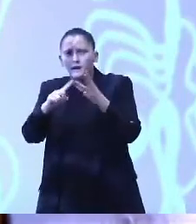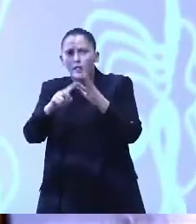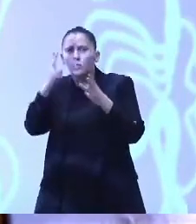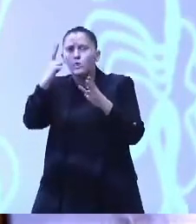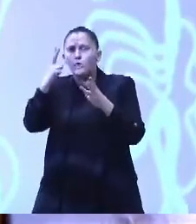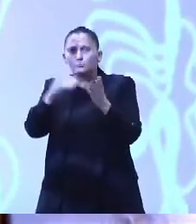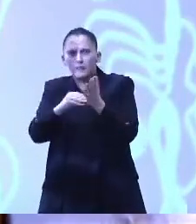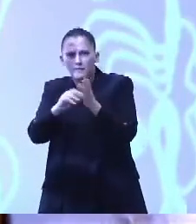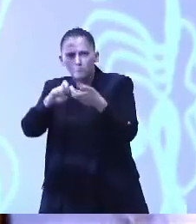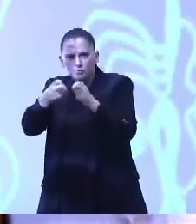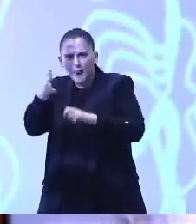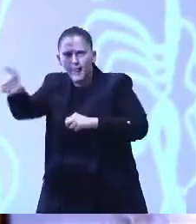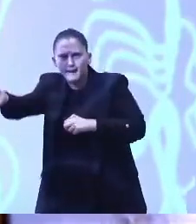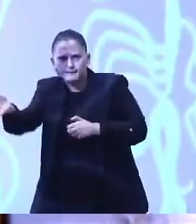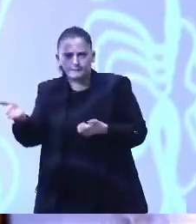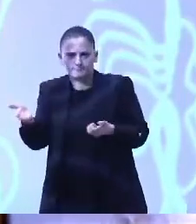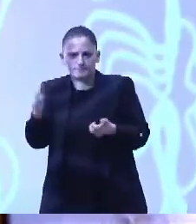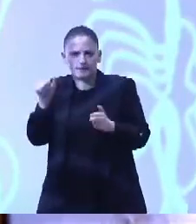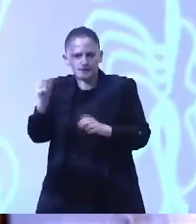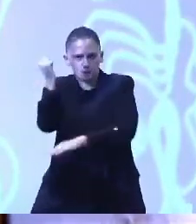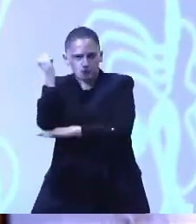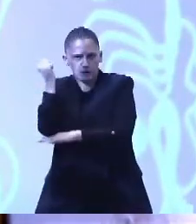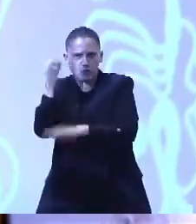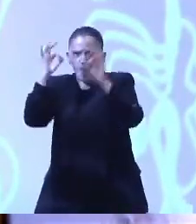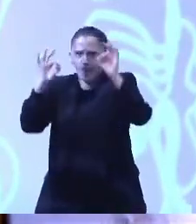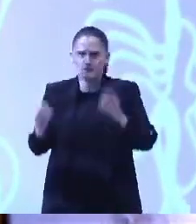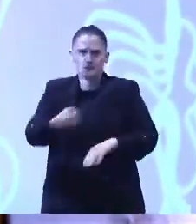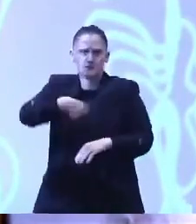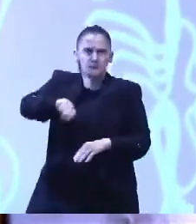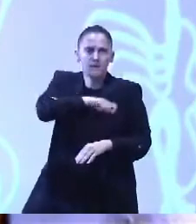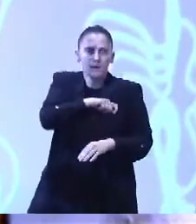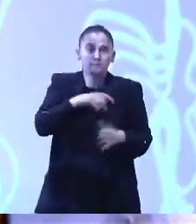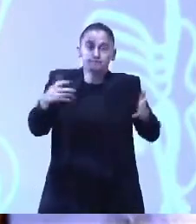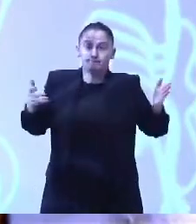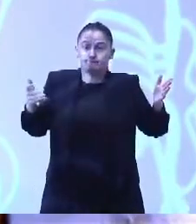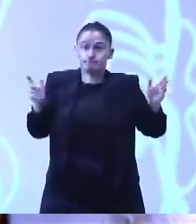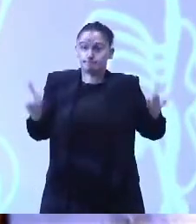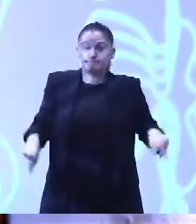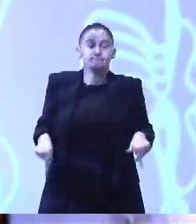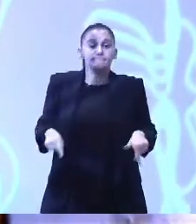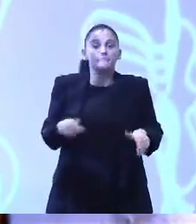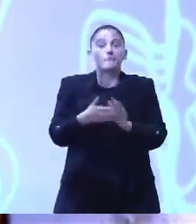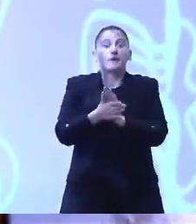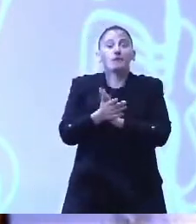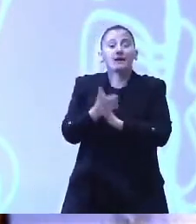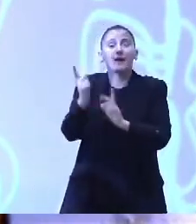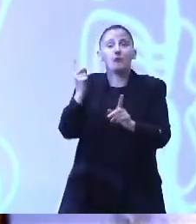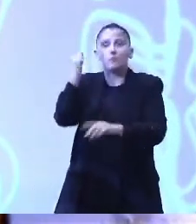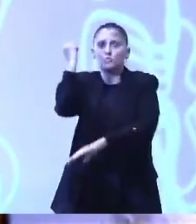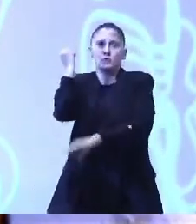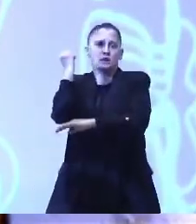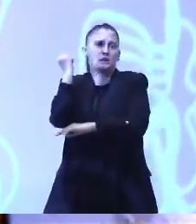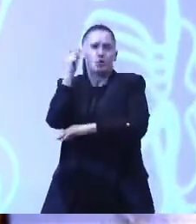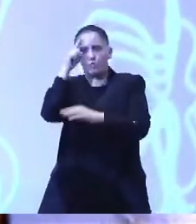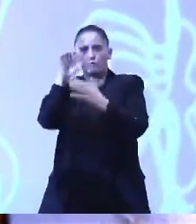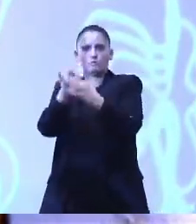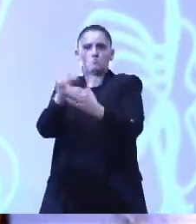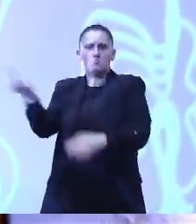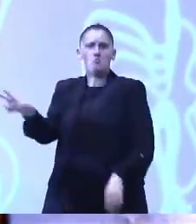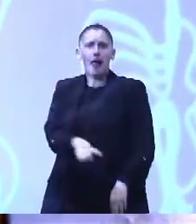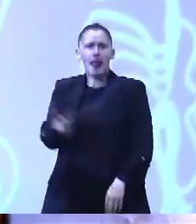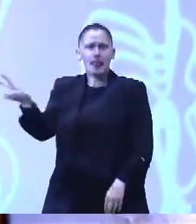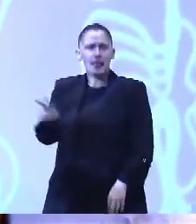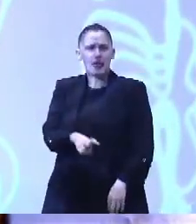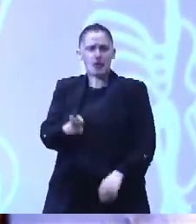en Bruselas. Es la posición que va a mantener el Gobierno de España y es también una posición absolutamente coherente con lo que